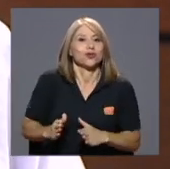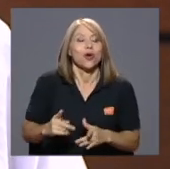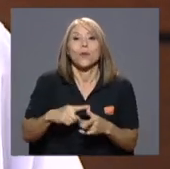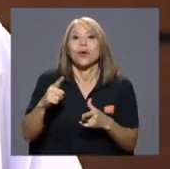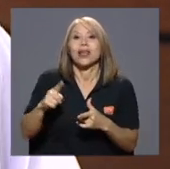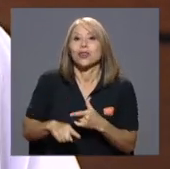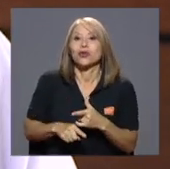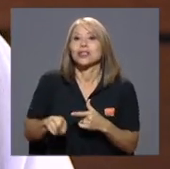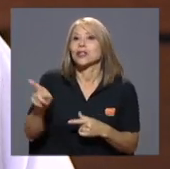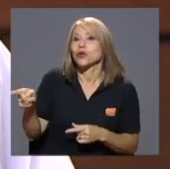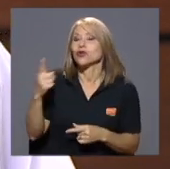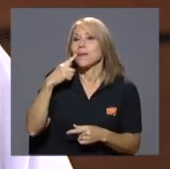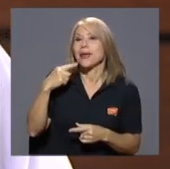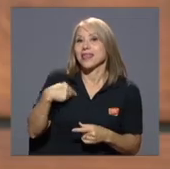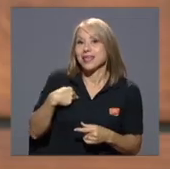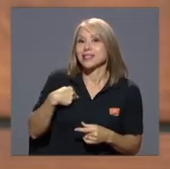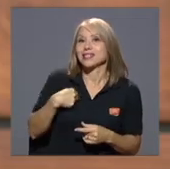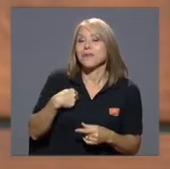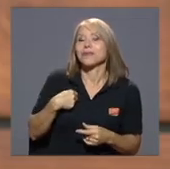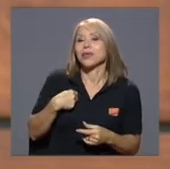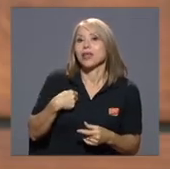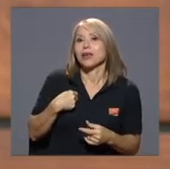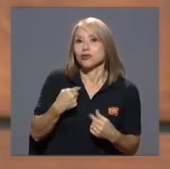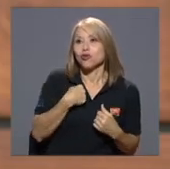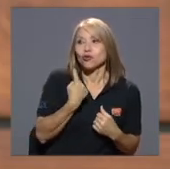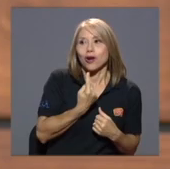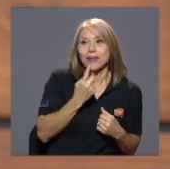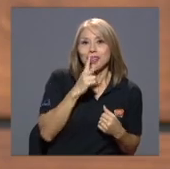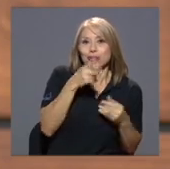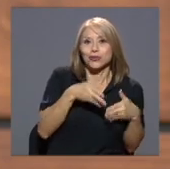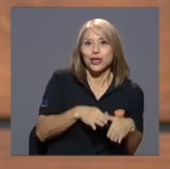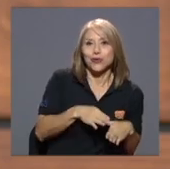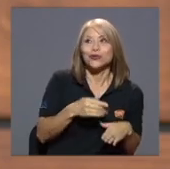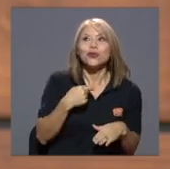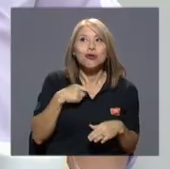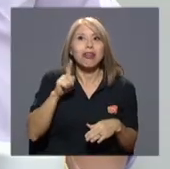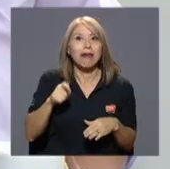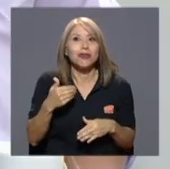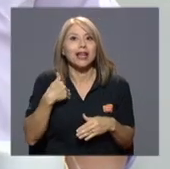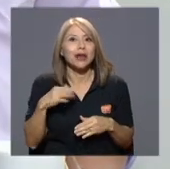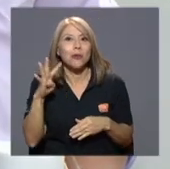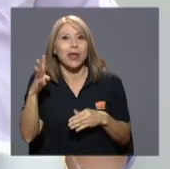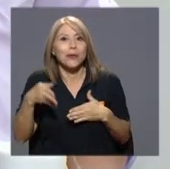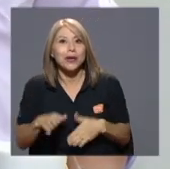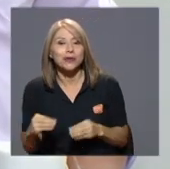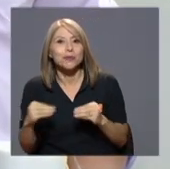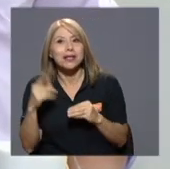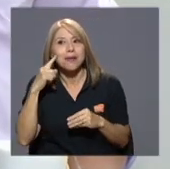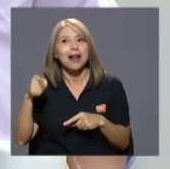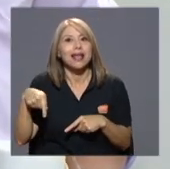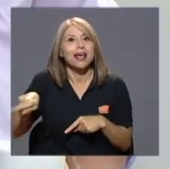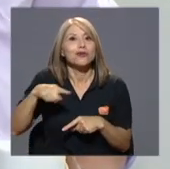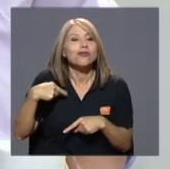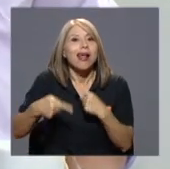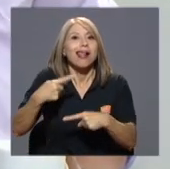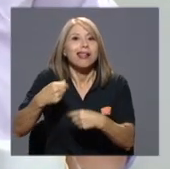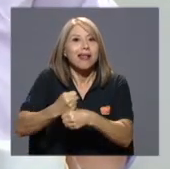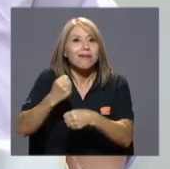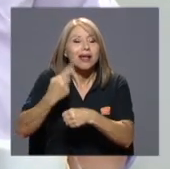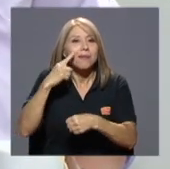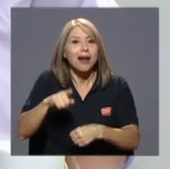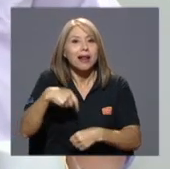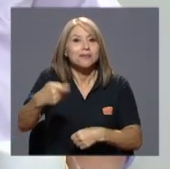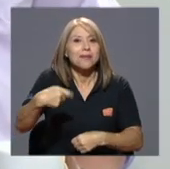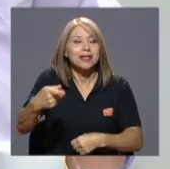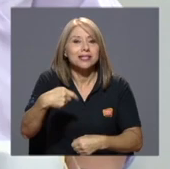¿verdad? Según el esquema que usted me proponía. Pero en ese esquema, cuando yo me pensione, mi situación